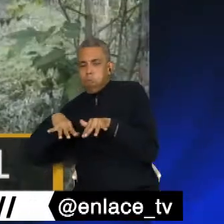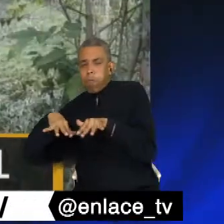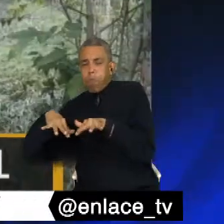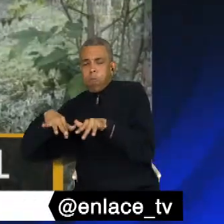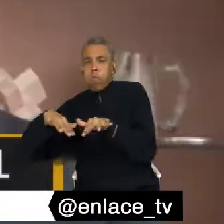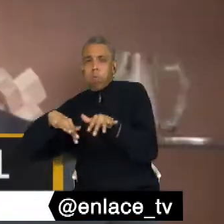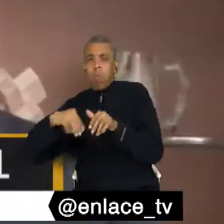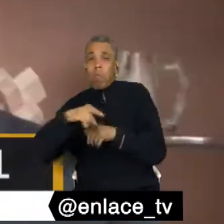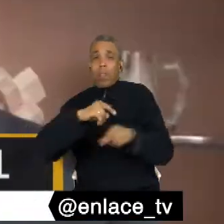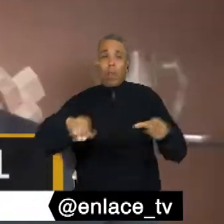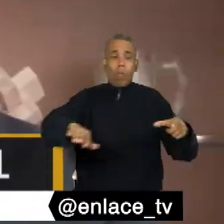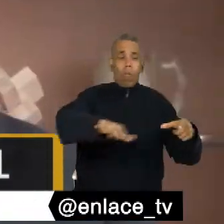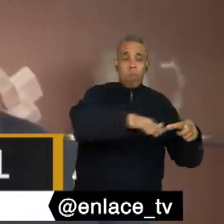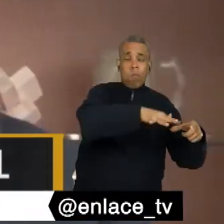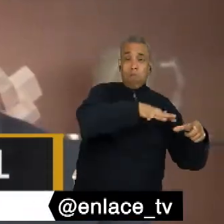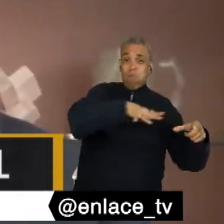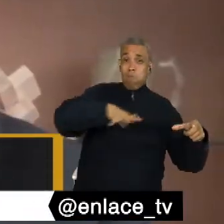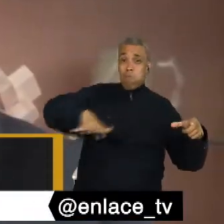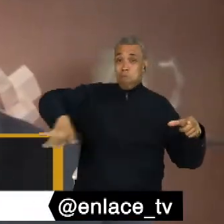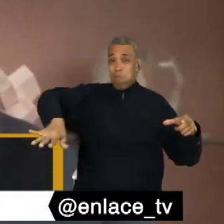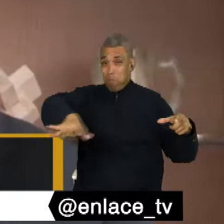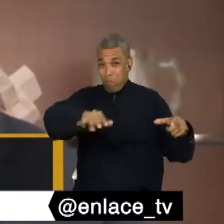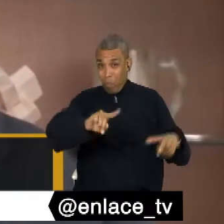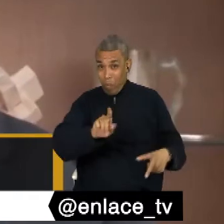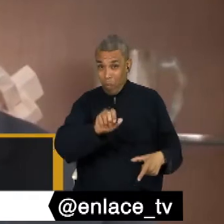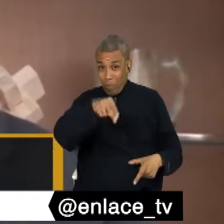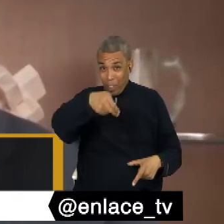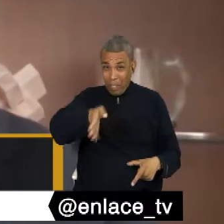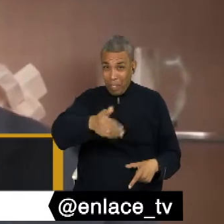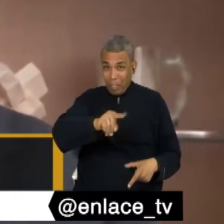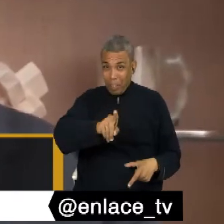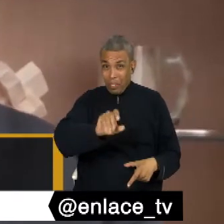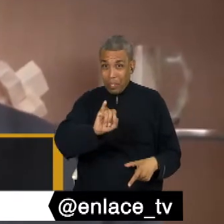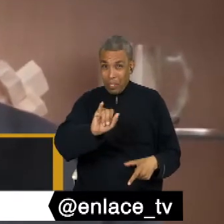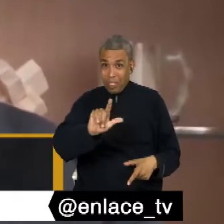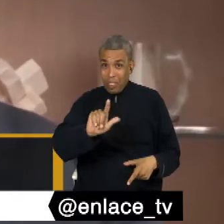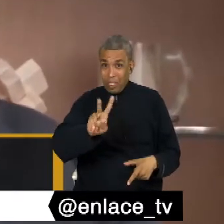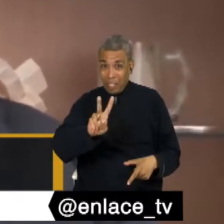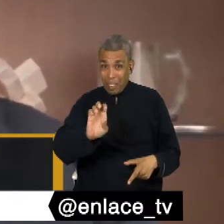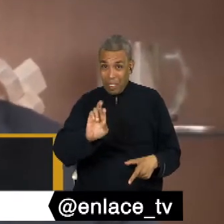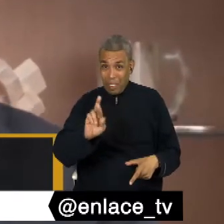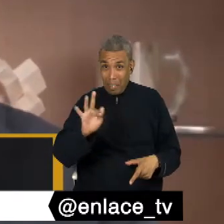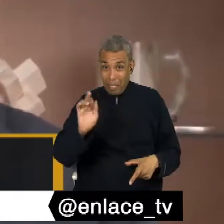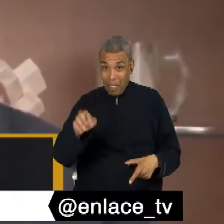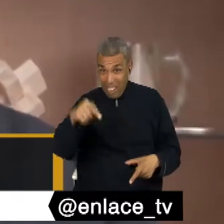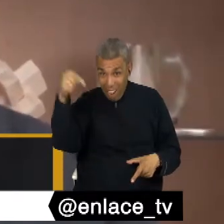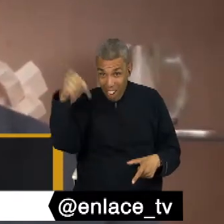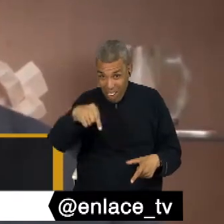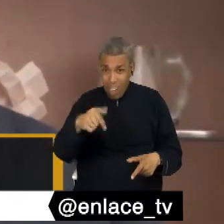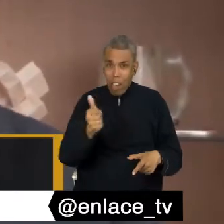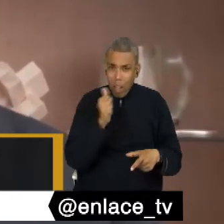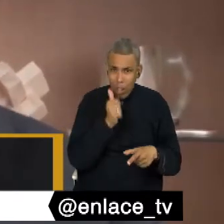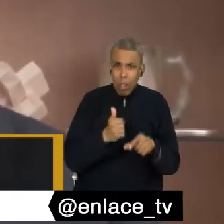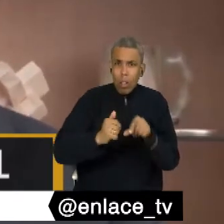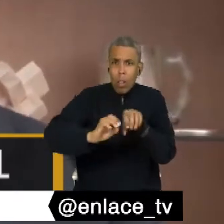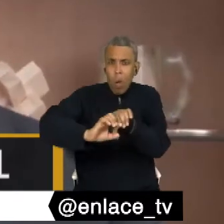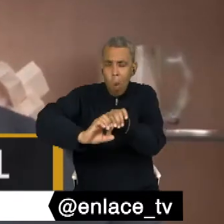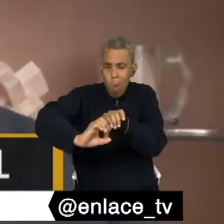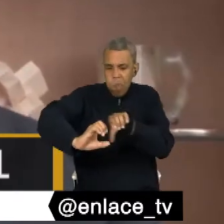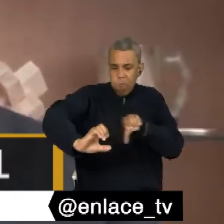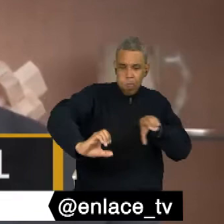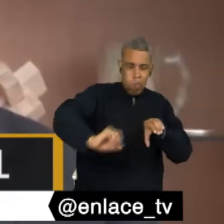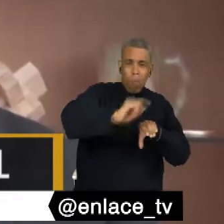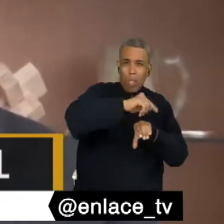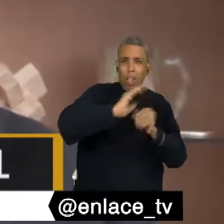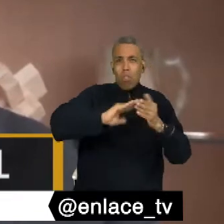acueducto municipal. Siempre estaremos abiertos al diálogo para resolver los problemas, pero son inaceptables pues los ataques que se han